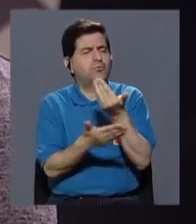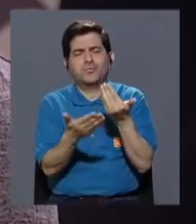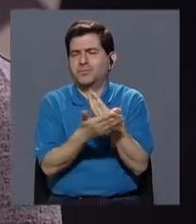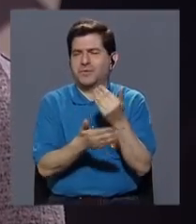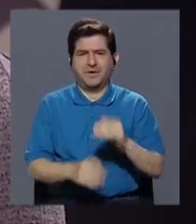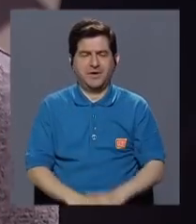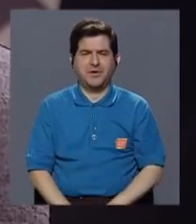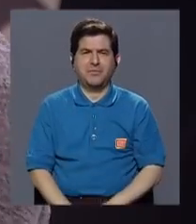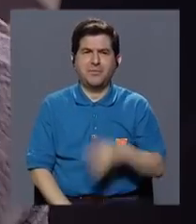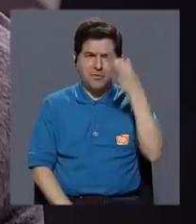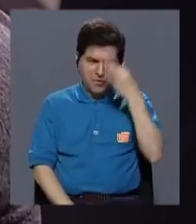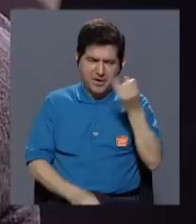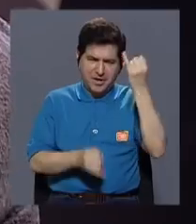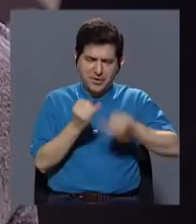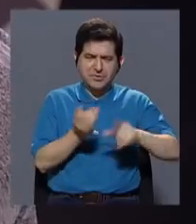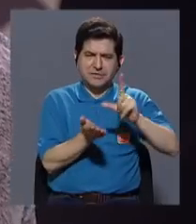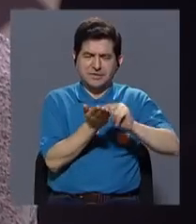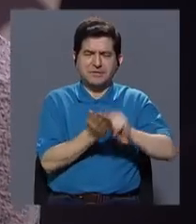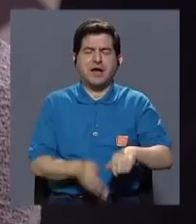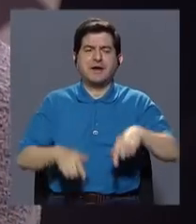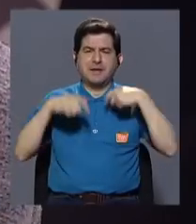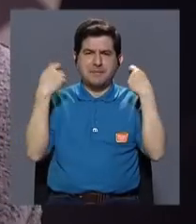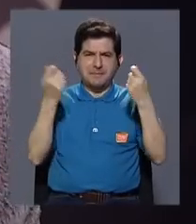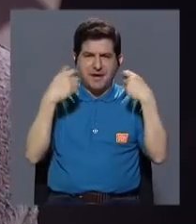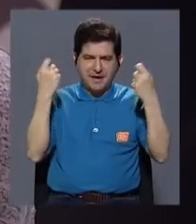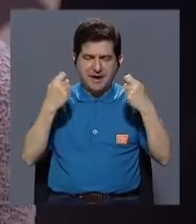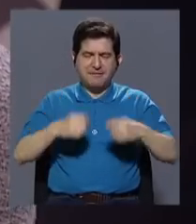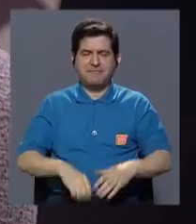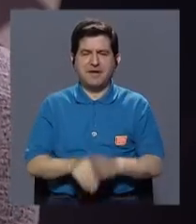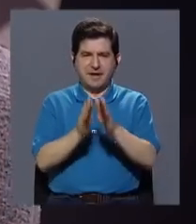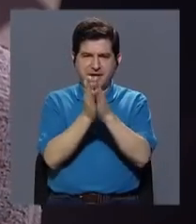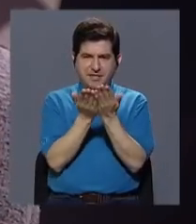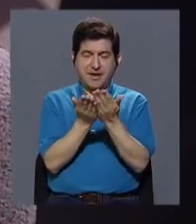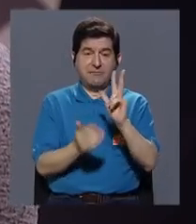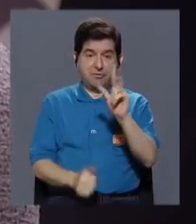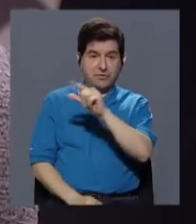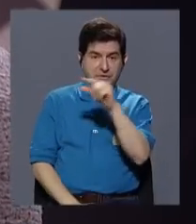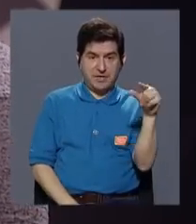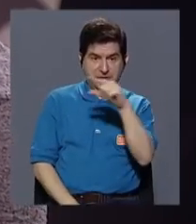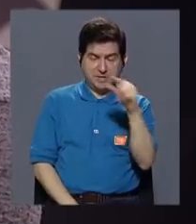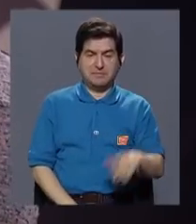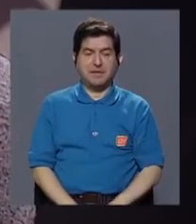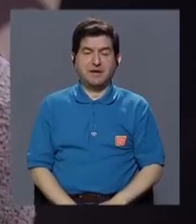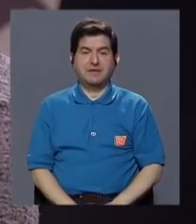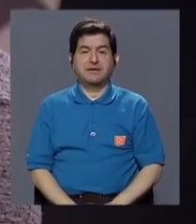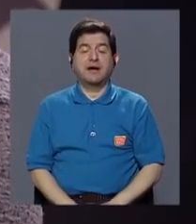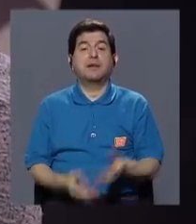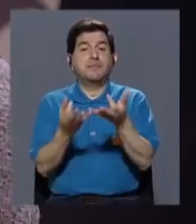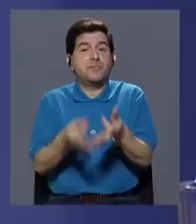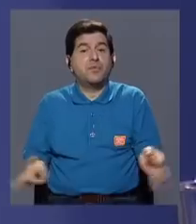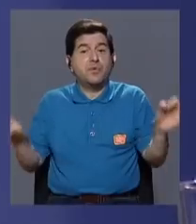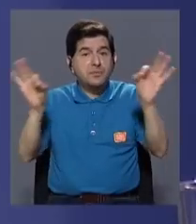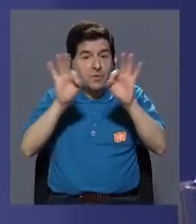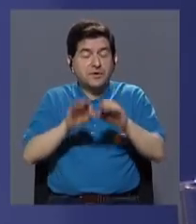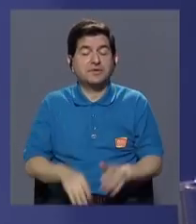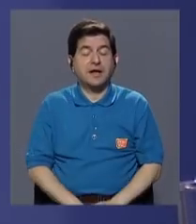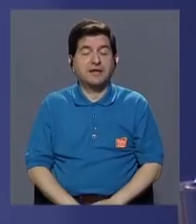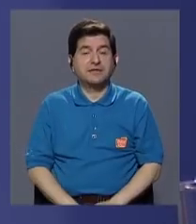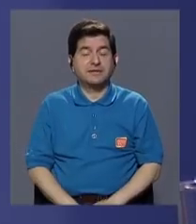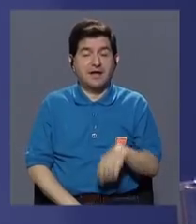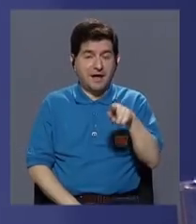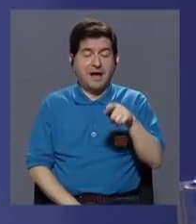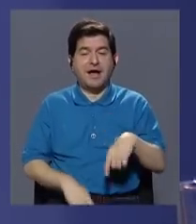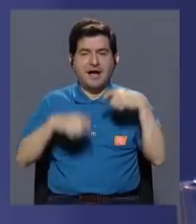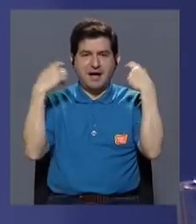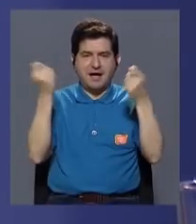del horno apenas creo que se terminó de imprimir para la feria del libro o sea hace tres semanas está súper súper caliente dato importante de feria del libro verdad sí